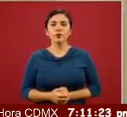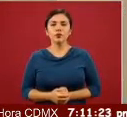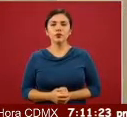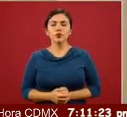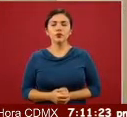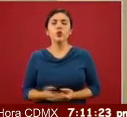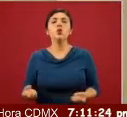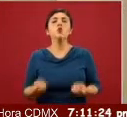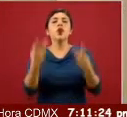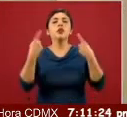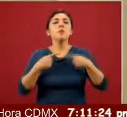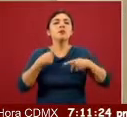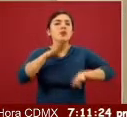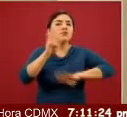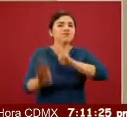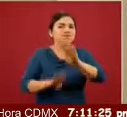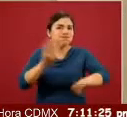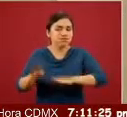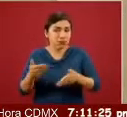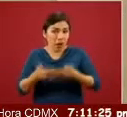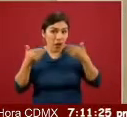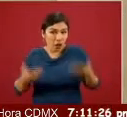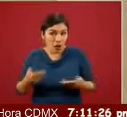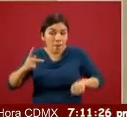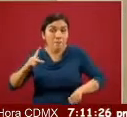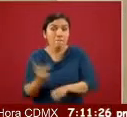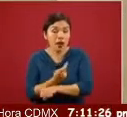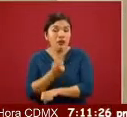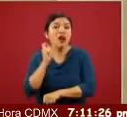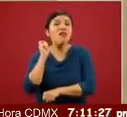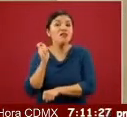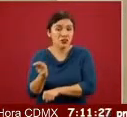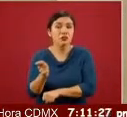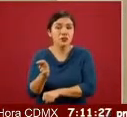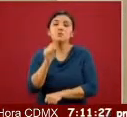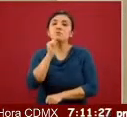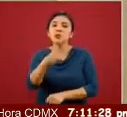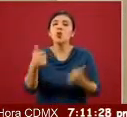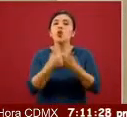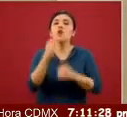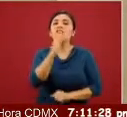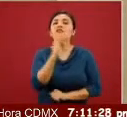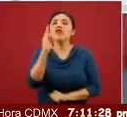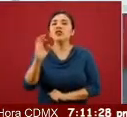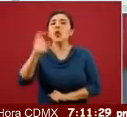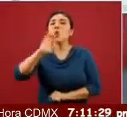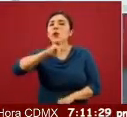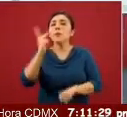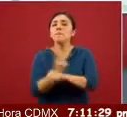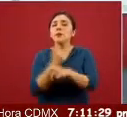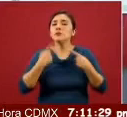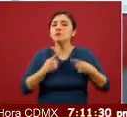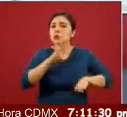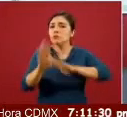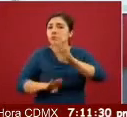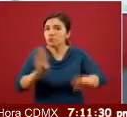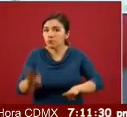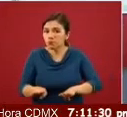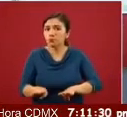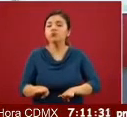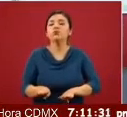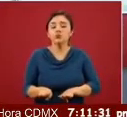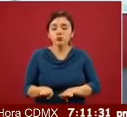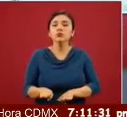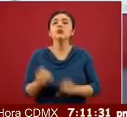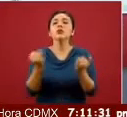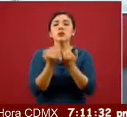las defunciones que hasta el momento han ocurrido y precisamente por la fecha en la que se produjeron. Así